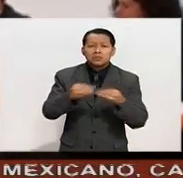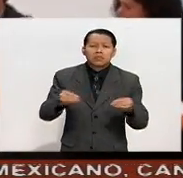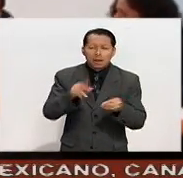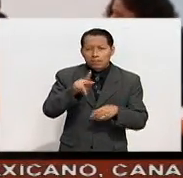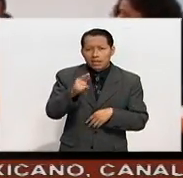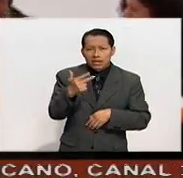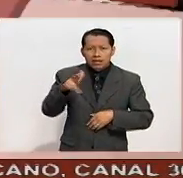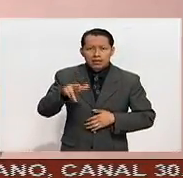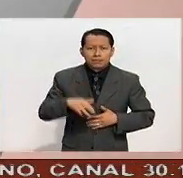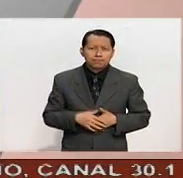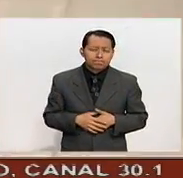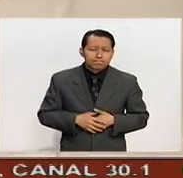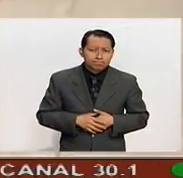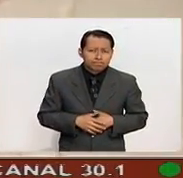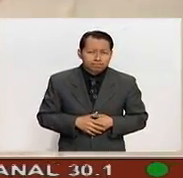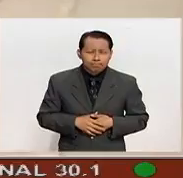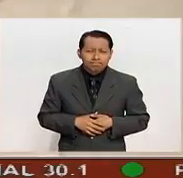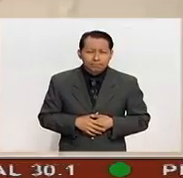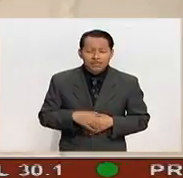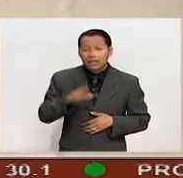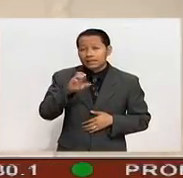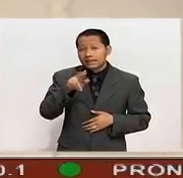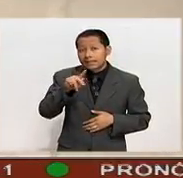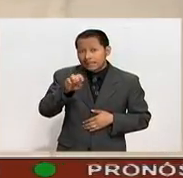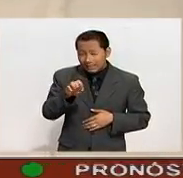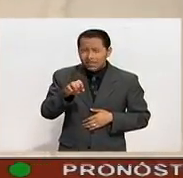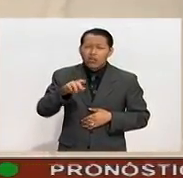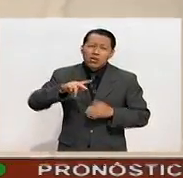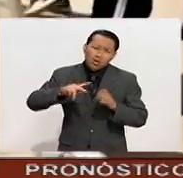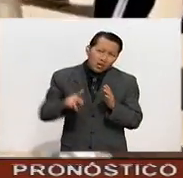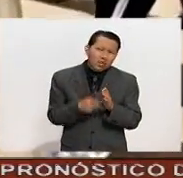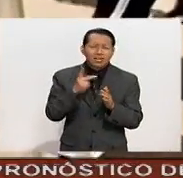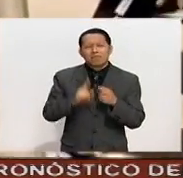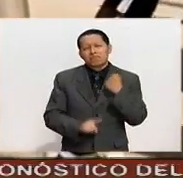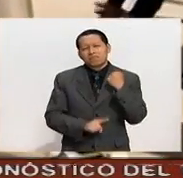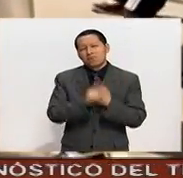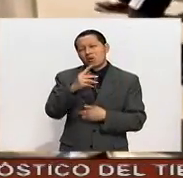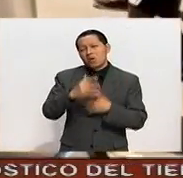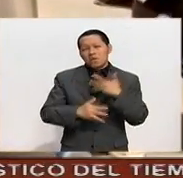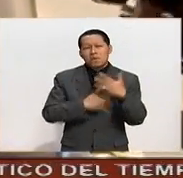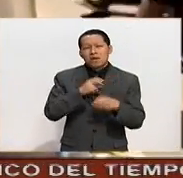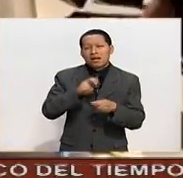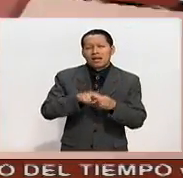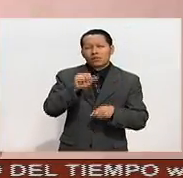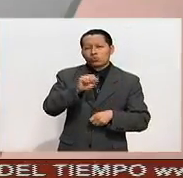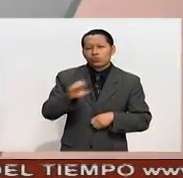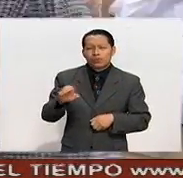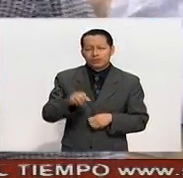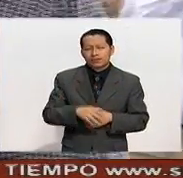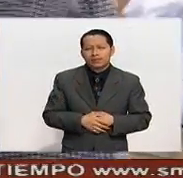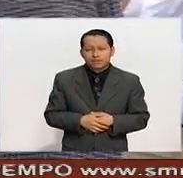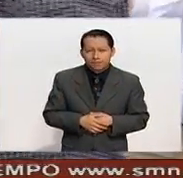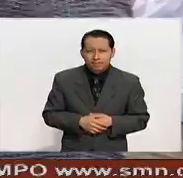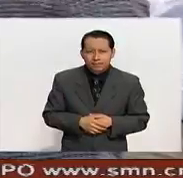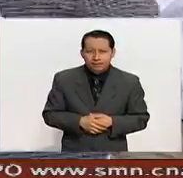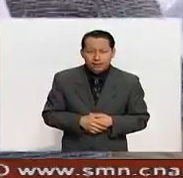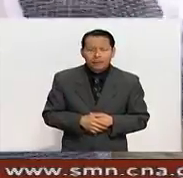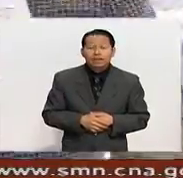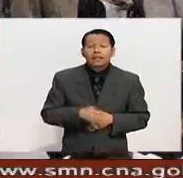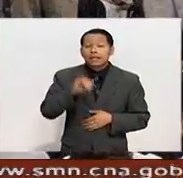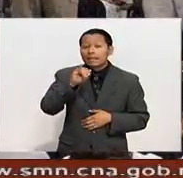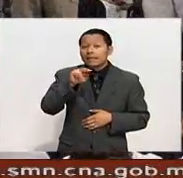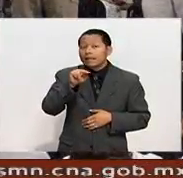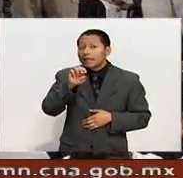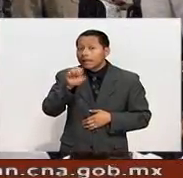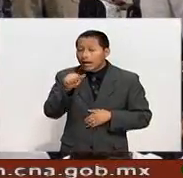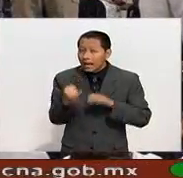de la PGR. La CENTE causa nuevamente caos en el sureste del país. El INEA